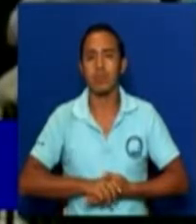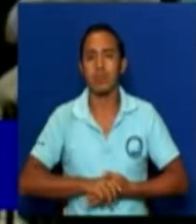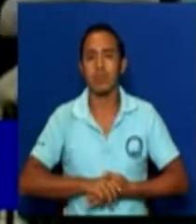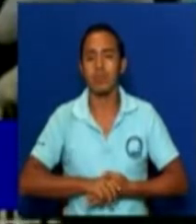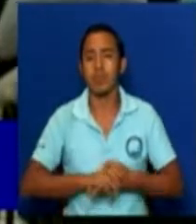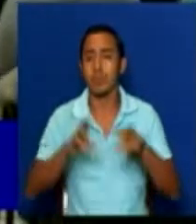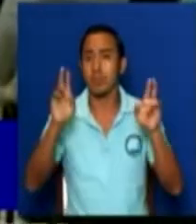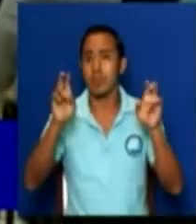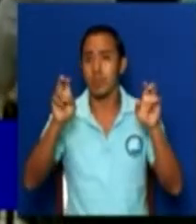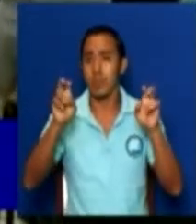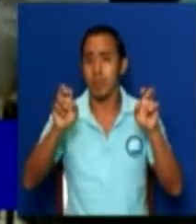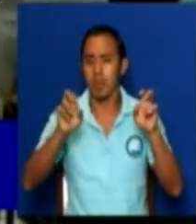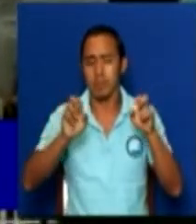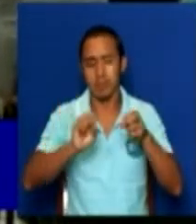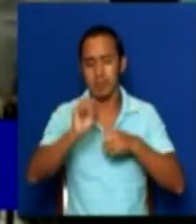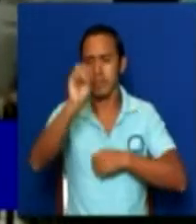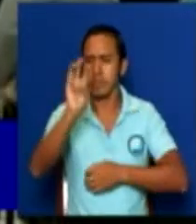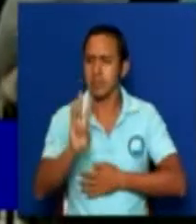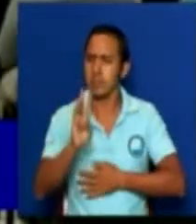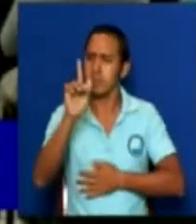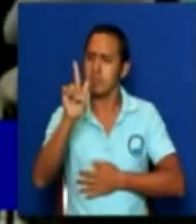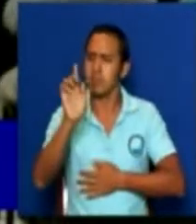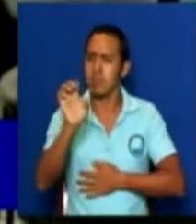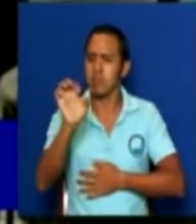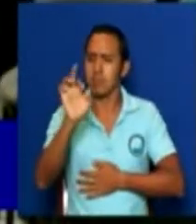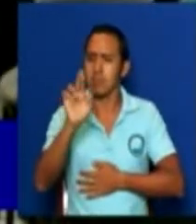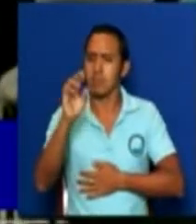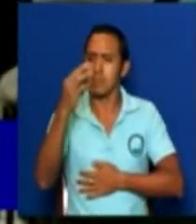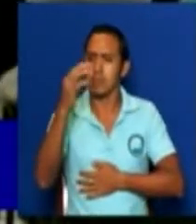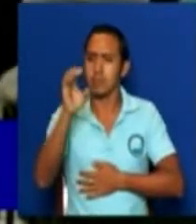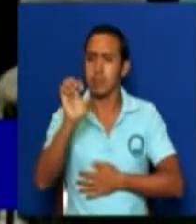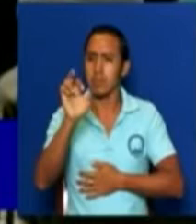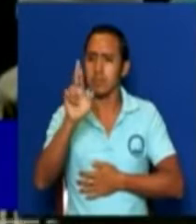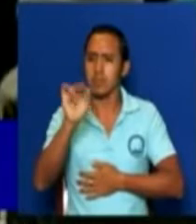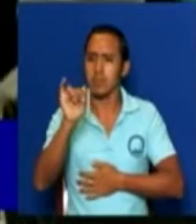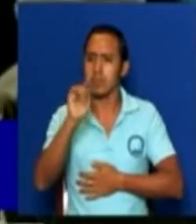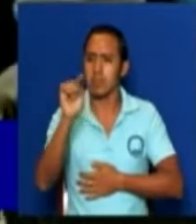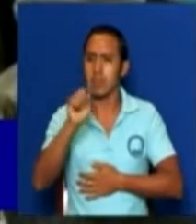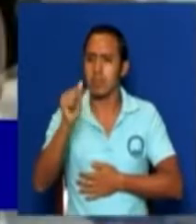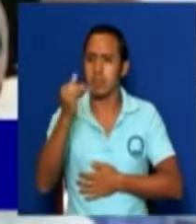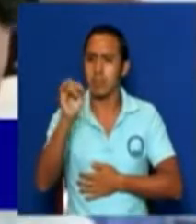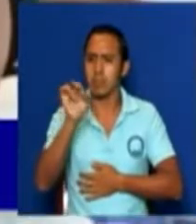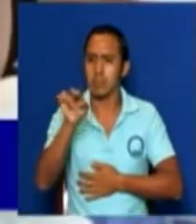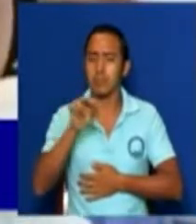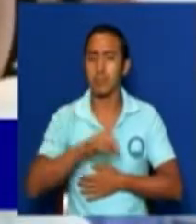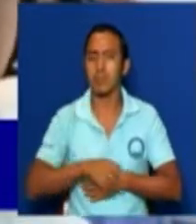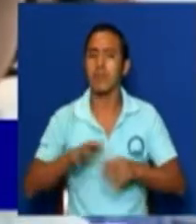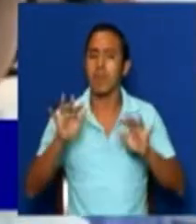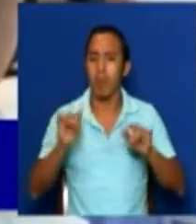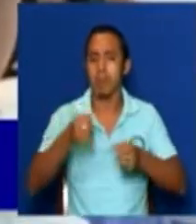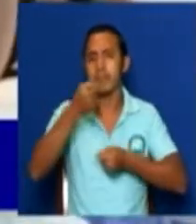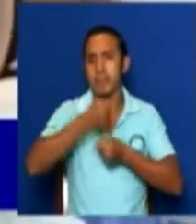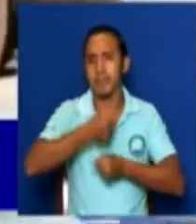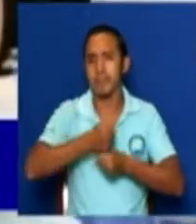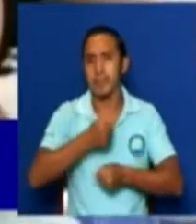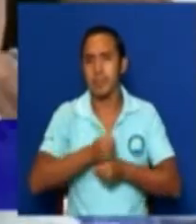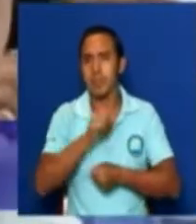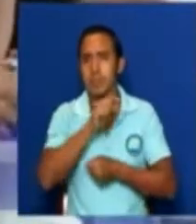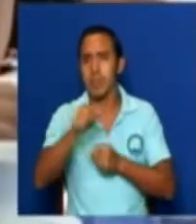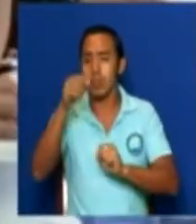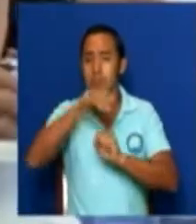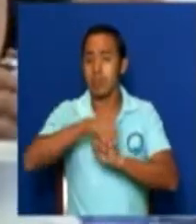El tema de la tercerización. Tema de la tercerización, nosotros hemos estado trabajando como Comisión